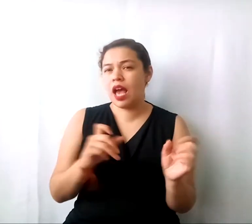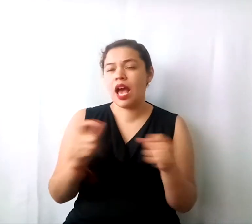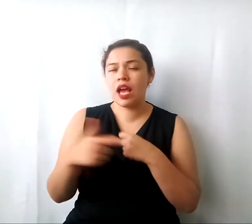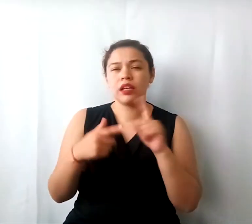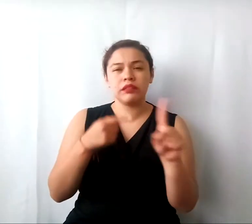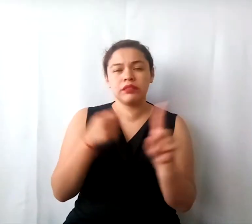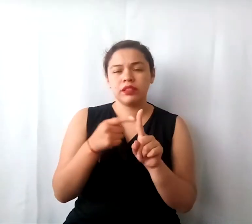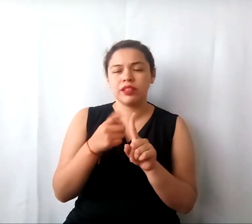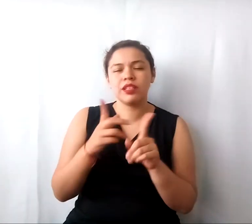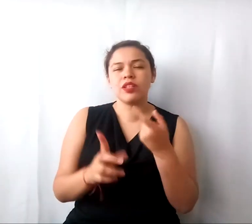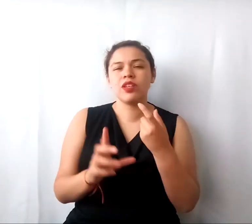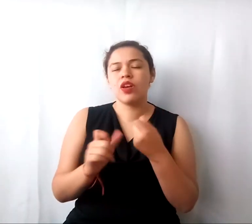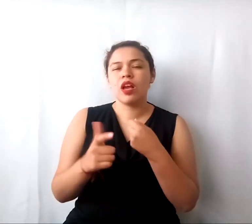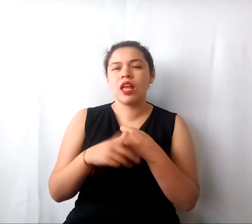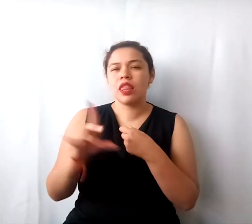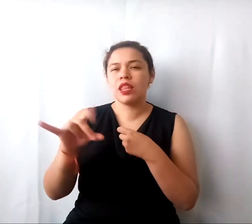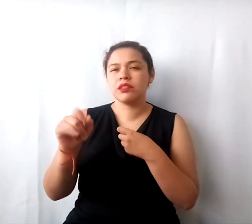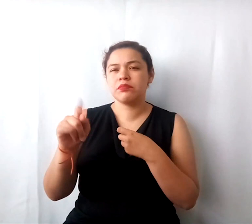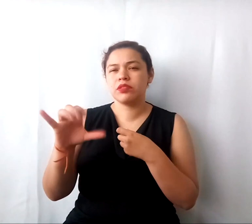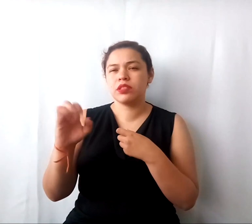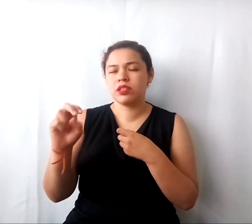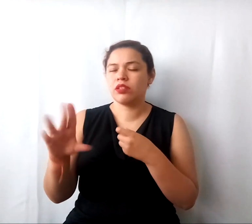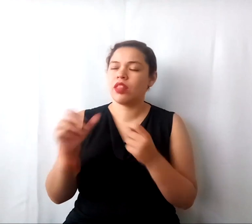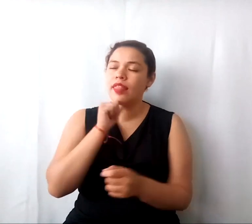probablemente no haya pues a disposición, pero